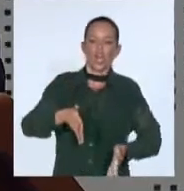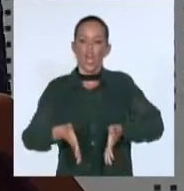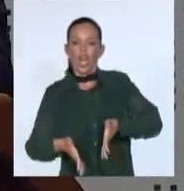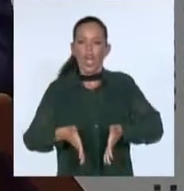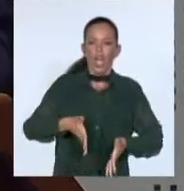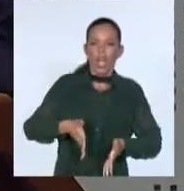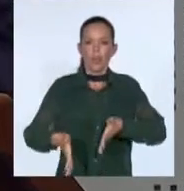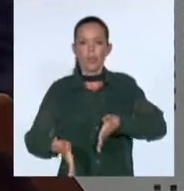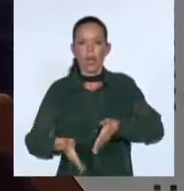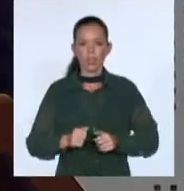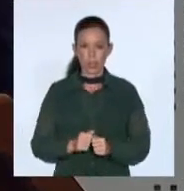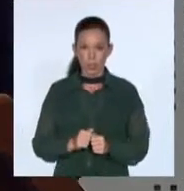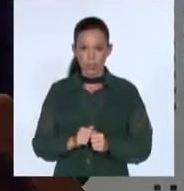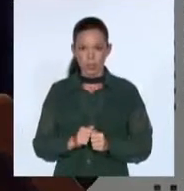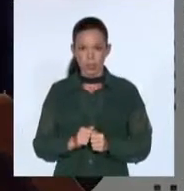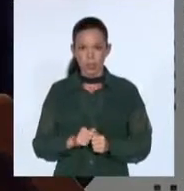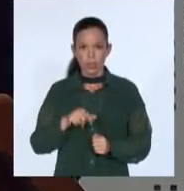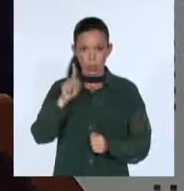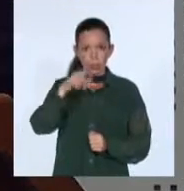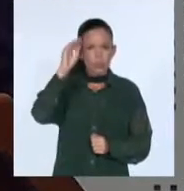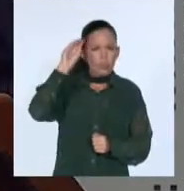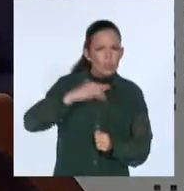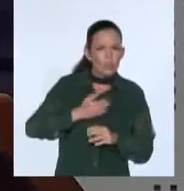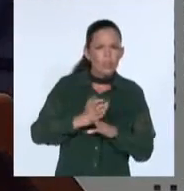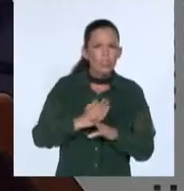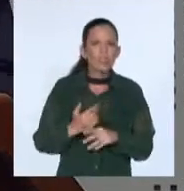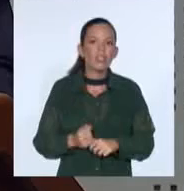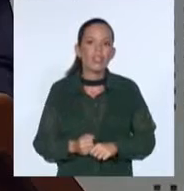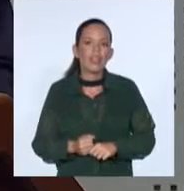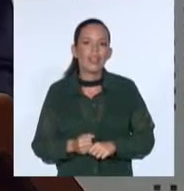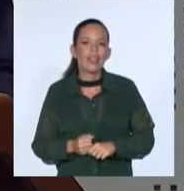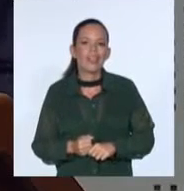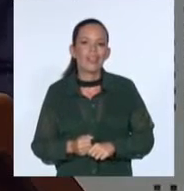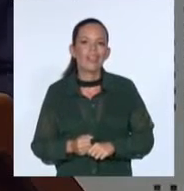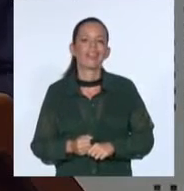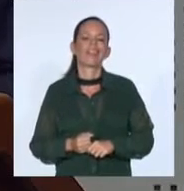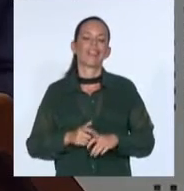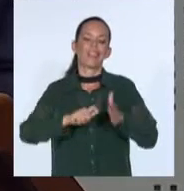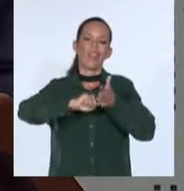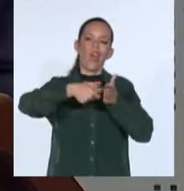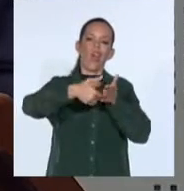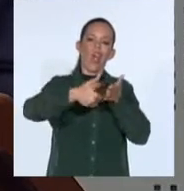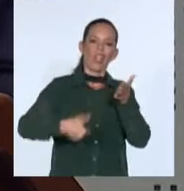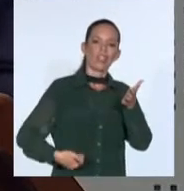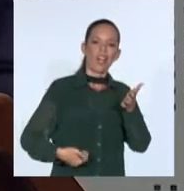qué significa? Menos trabajo para seres humanos.